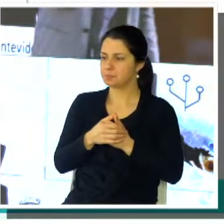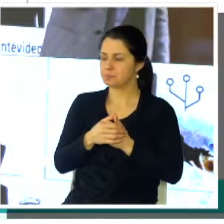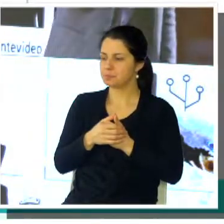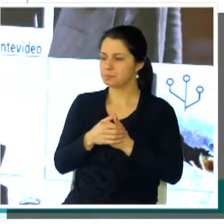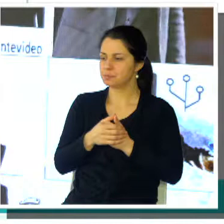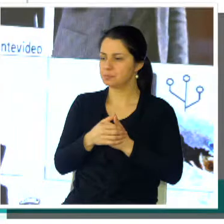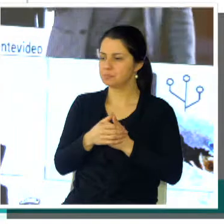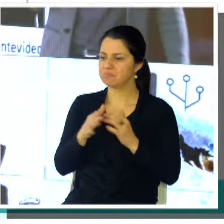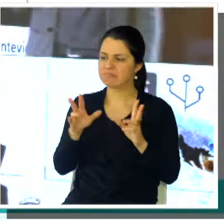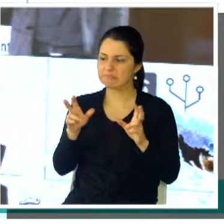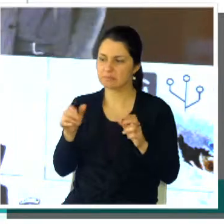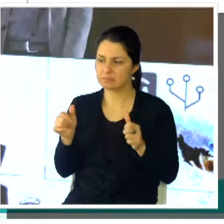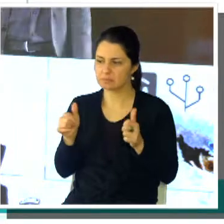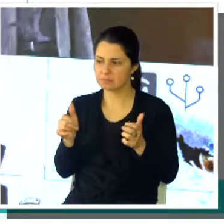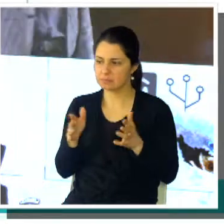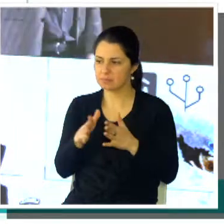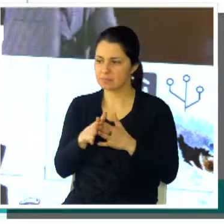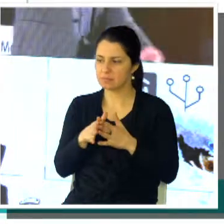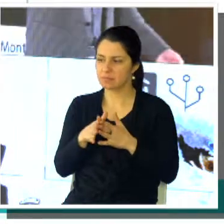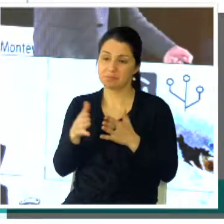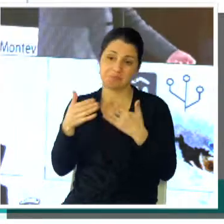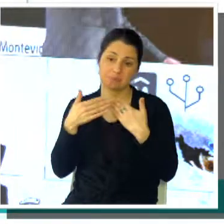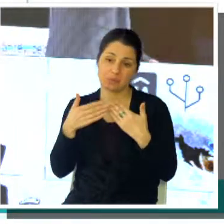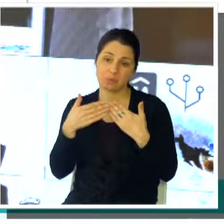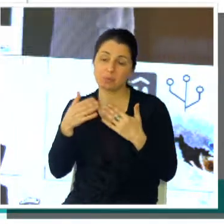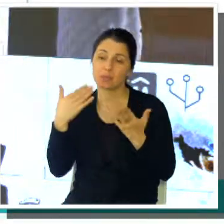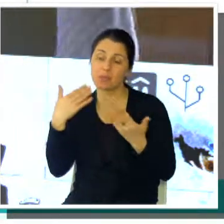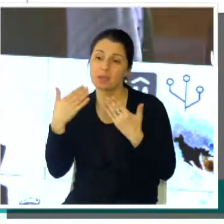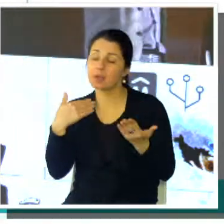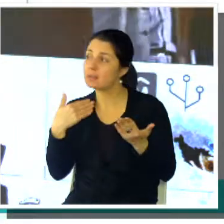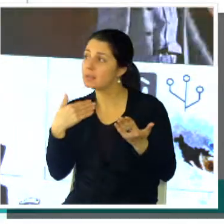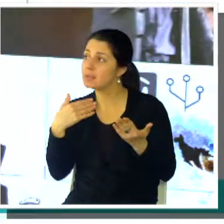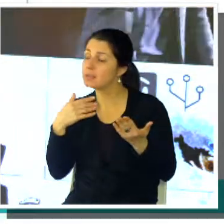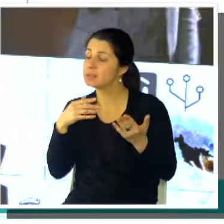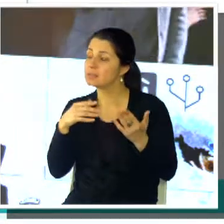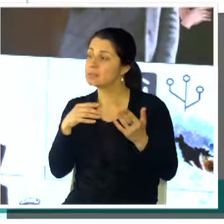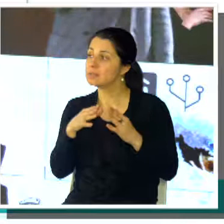Bueno, ¿en qué consisten? Se preguntarán porque vengo hace rato hablando de ellas y no les dije de qué era, ¿verdad?